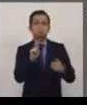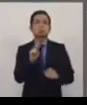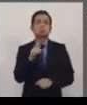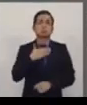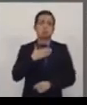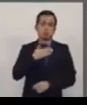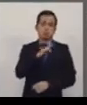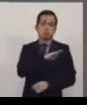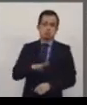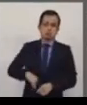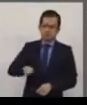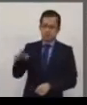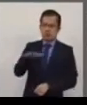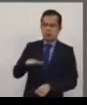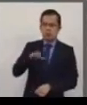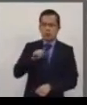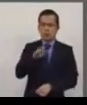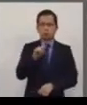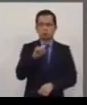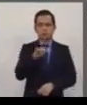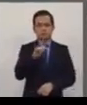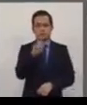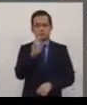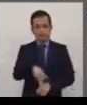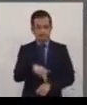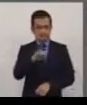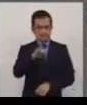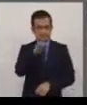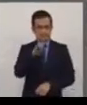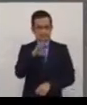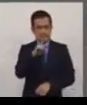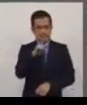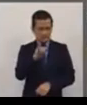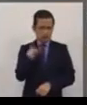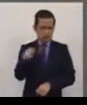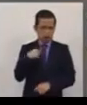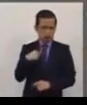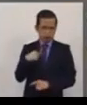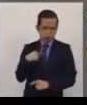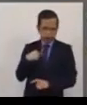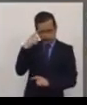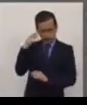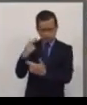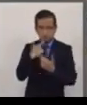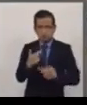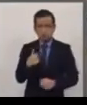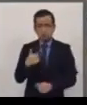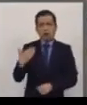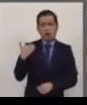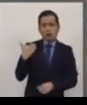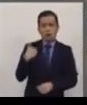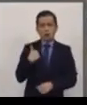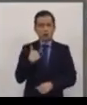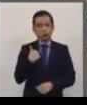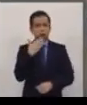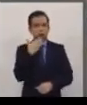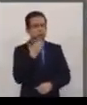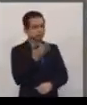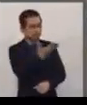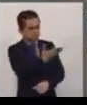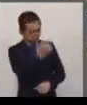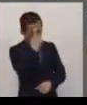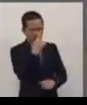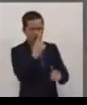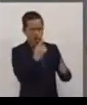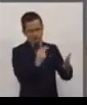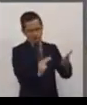de mi municipio, Cuautitlán Izcalli. Solamente que hace rato, de manera amable, me acerqué para pedir firmara de recibido